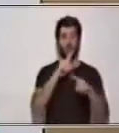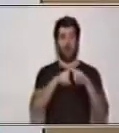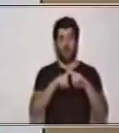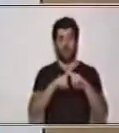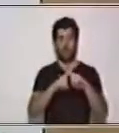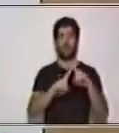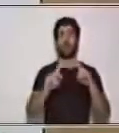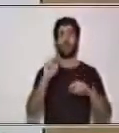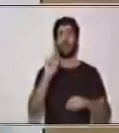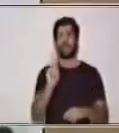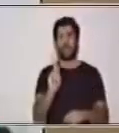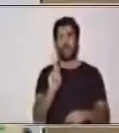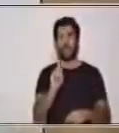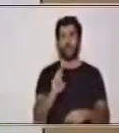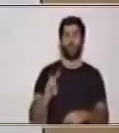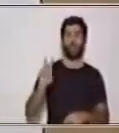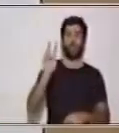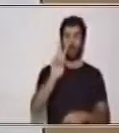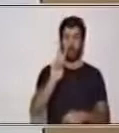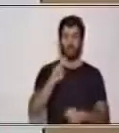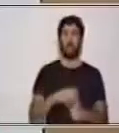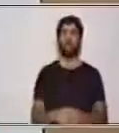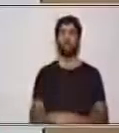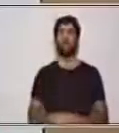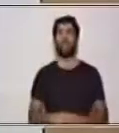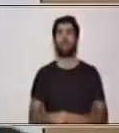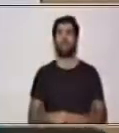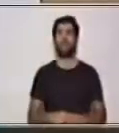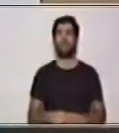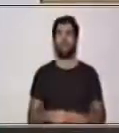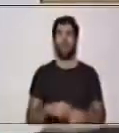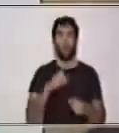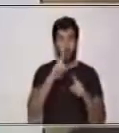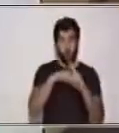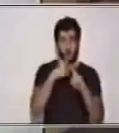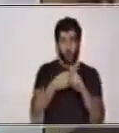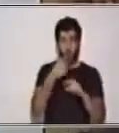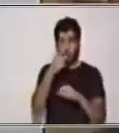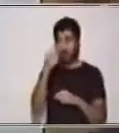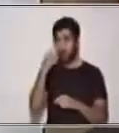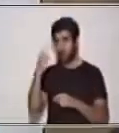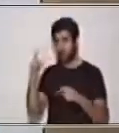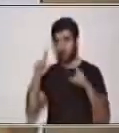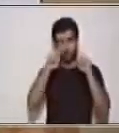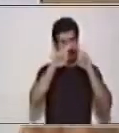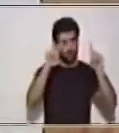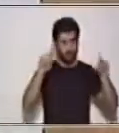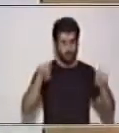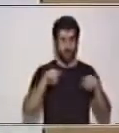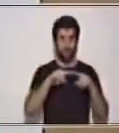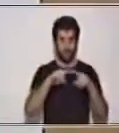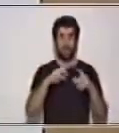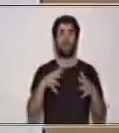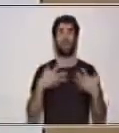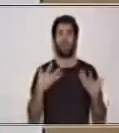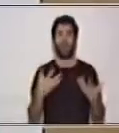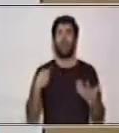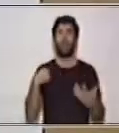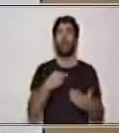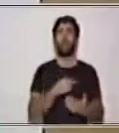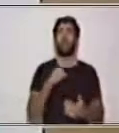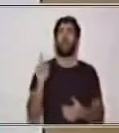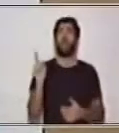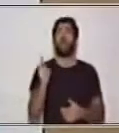4x y cuadrado. Cuando tenemos una operación como esta, primero vamos